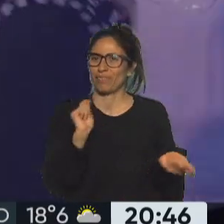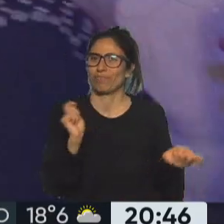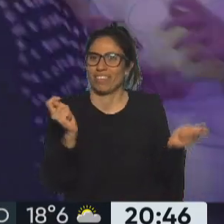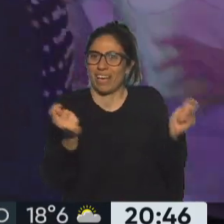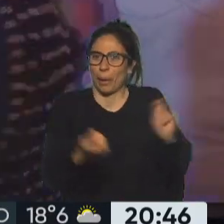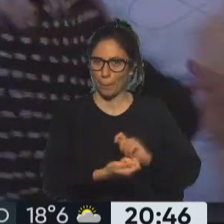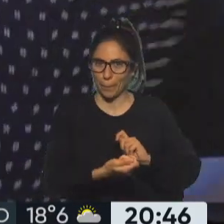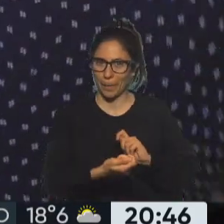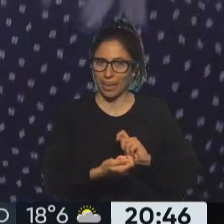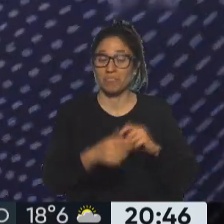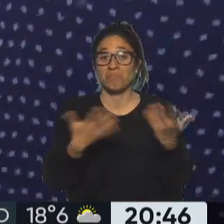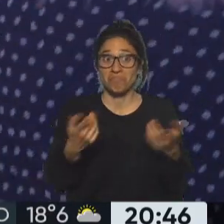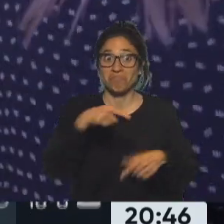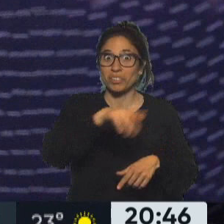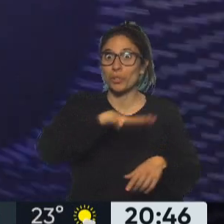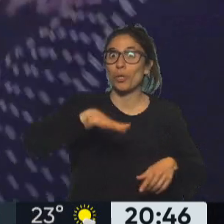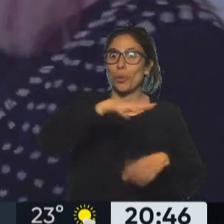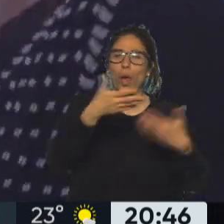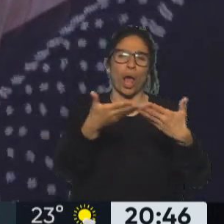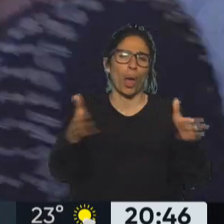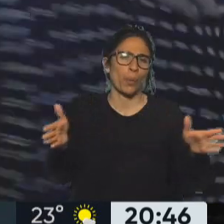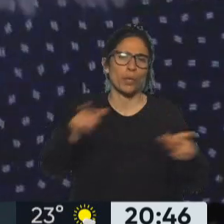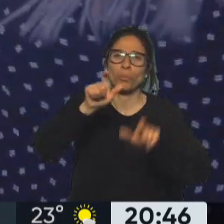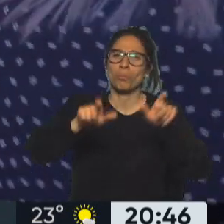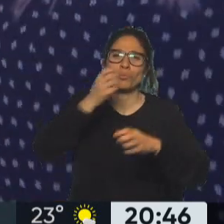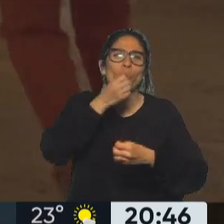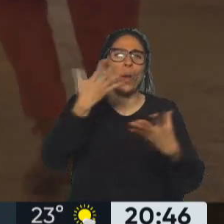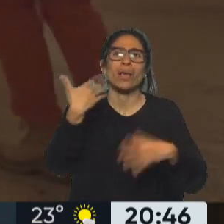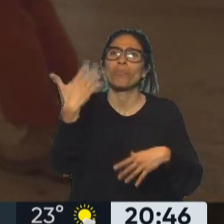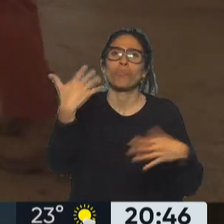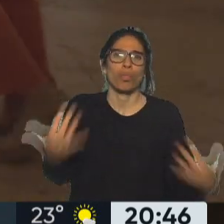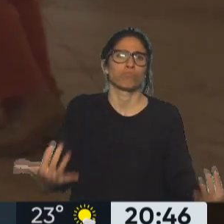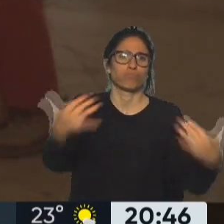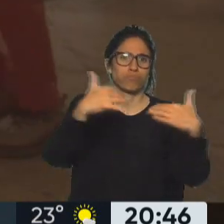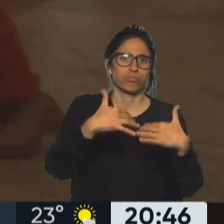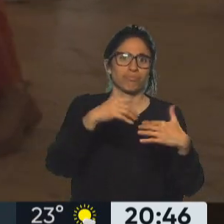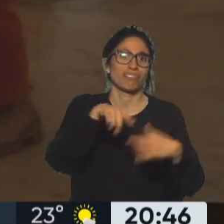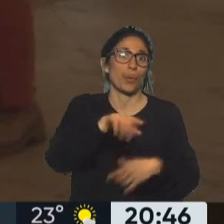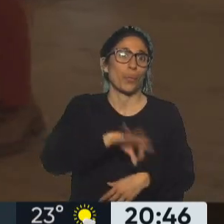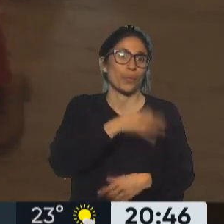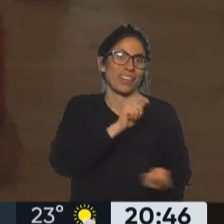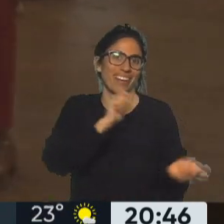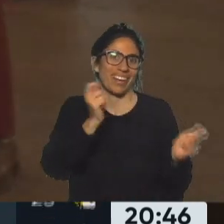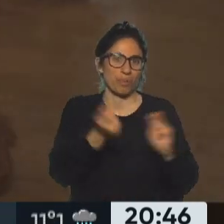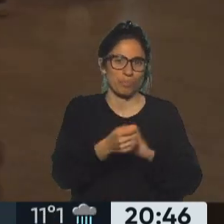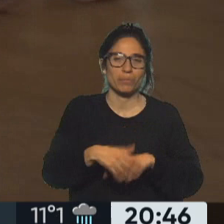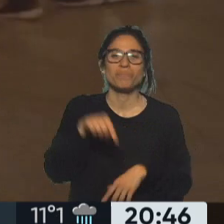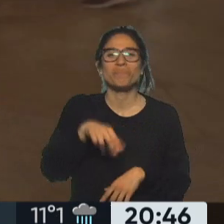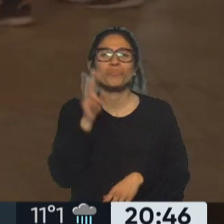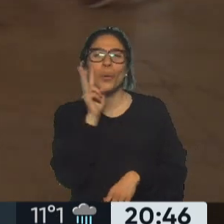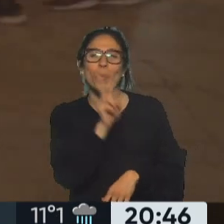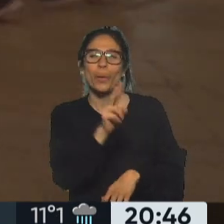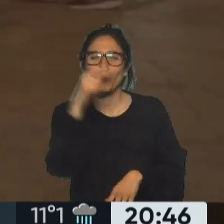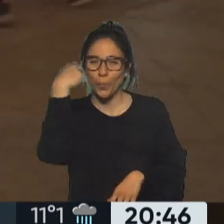y que a todos podamos cambiarle un poquito la vida. Acá tenemos una fiesta de todos los cuerpos, y son cuerpos de todos los tipos, de todas las